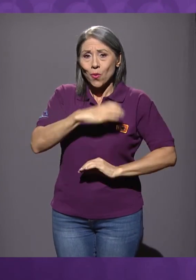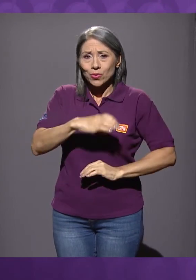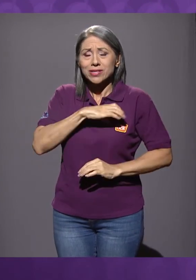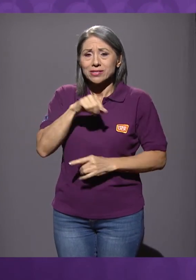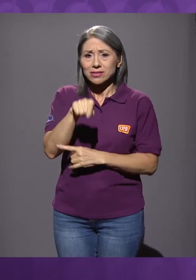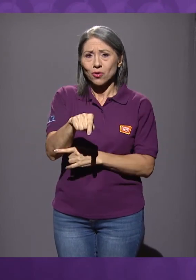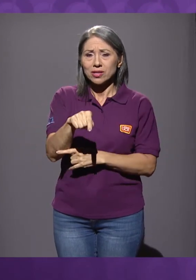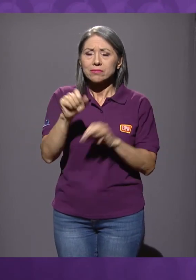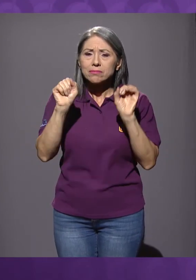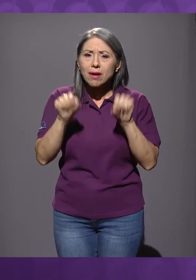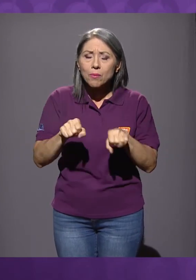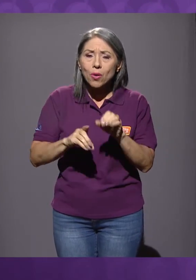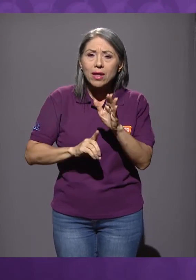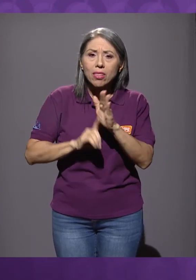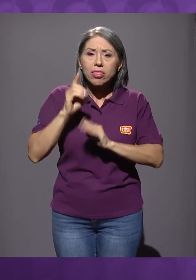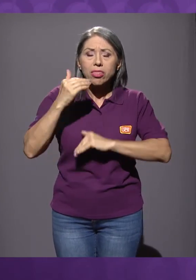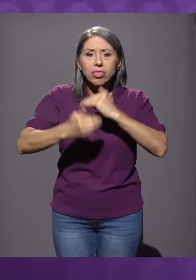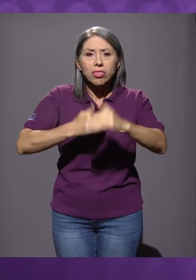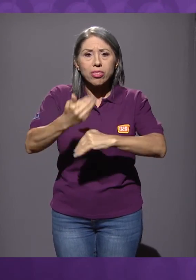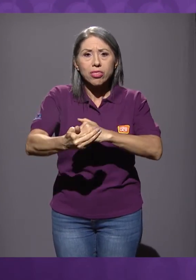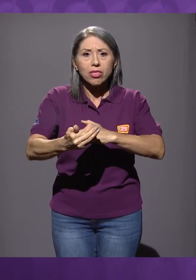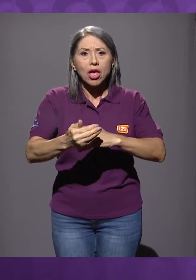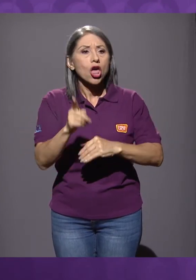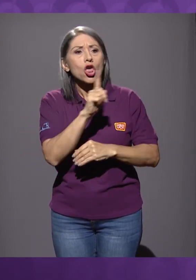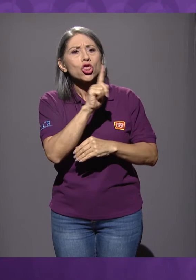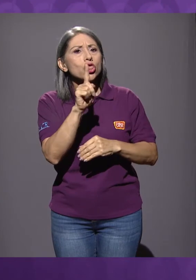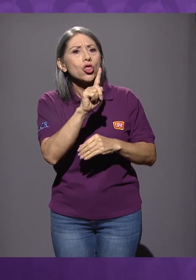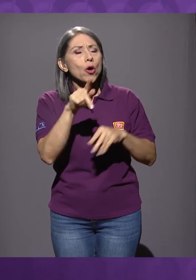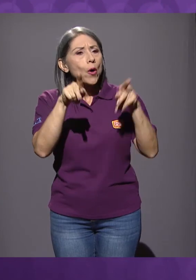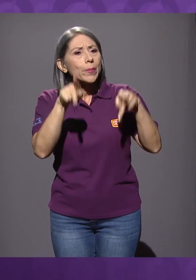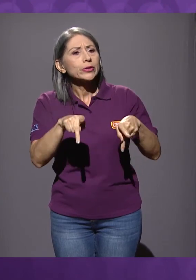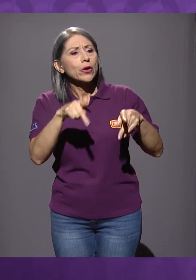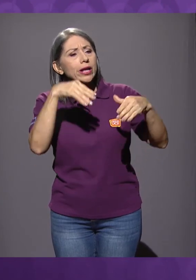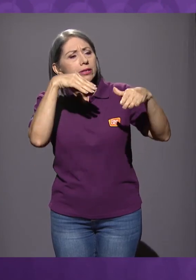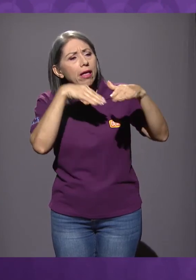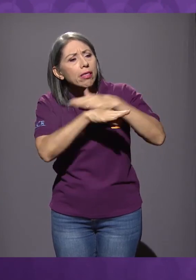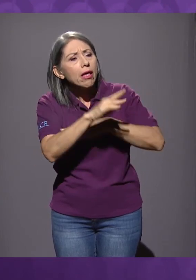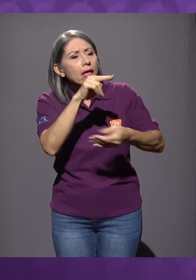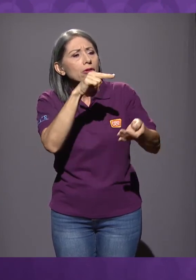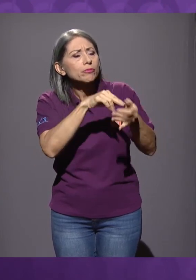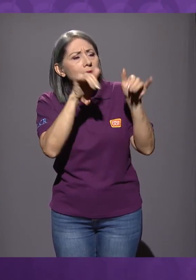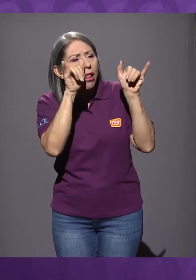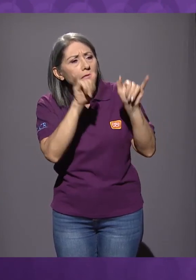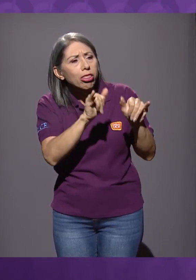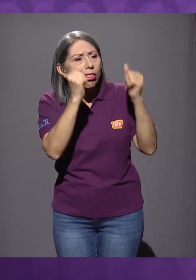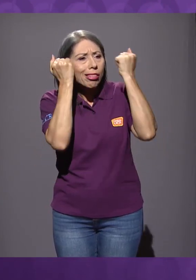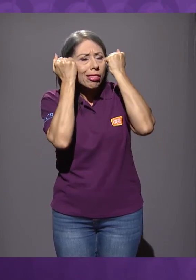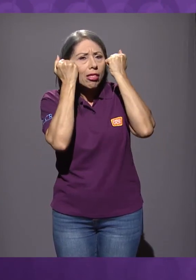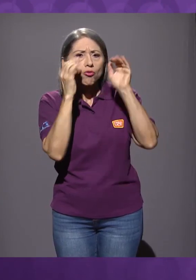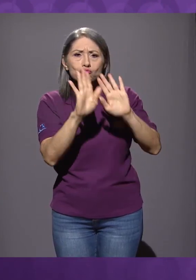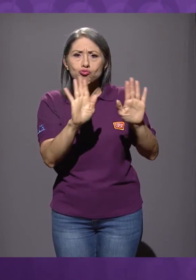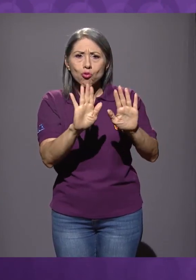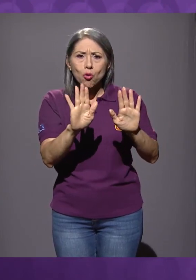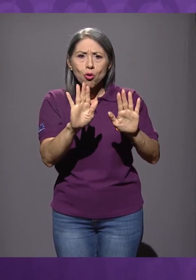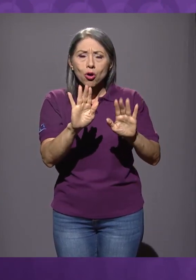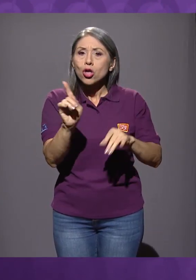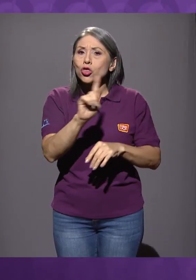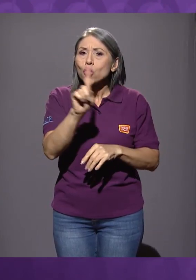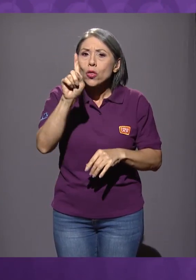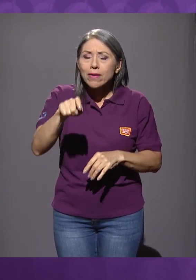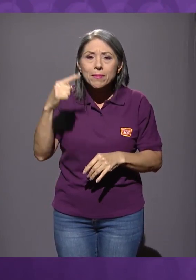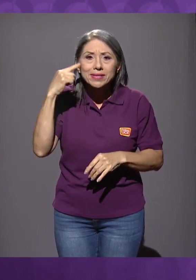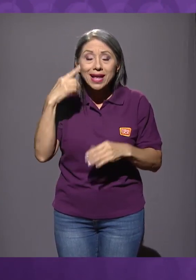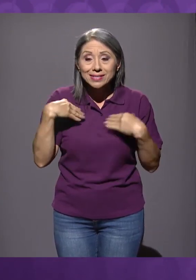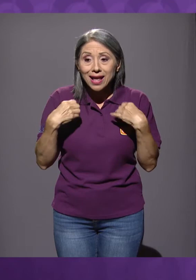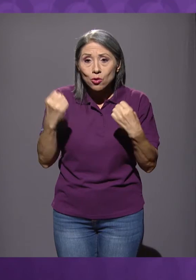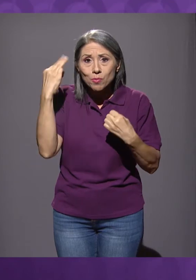poder desarrollarnos, y desmanicomialización, que es justamente pensar la salud mental más allá de